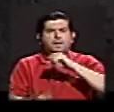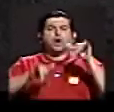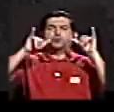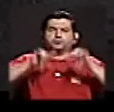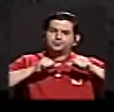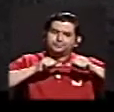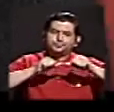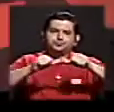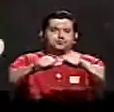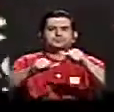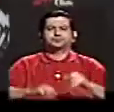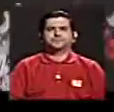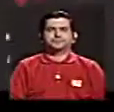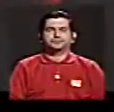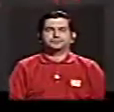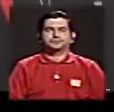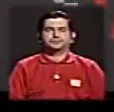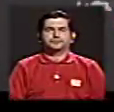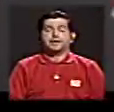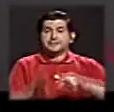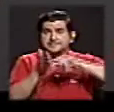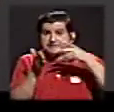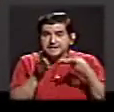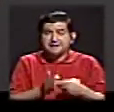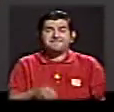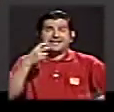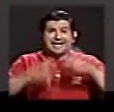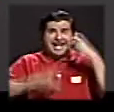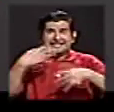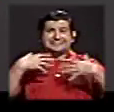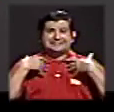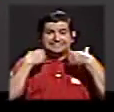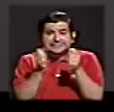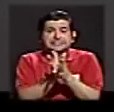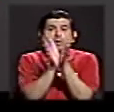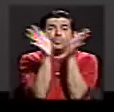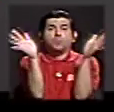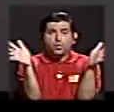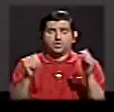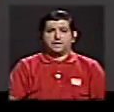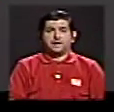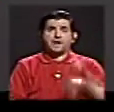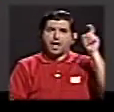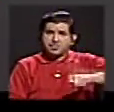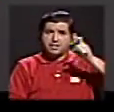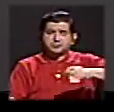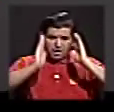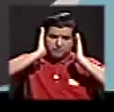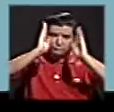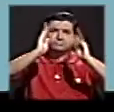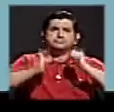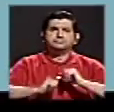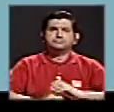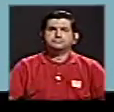permanente. Se trata de una crisis de salud pública que debe ser